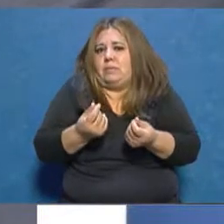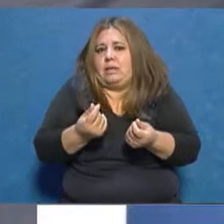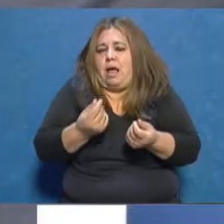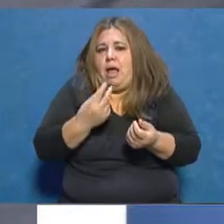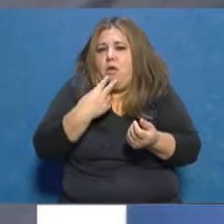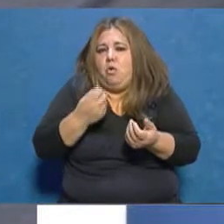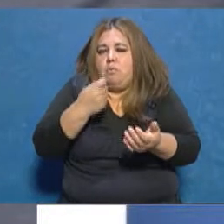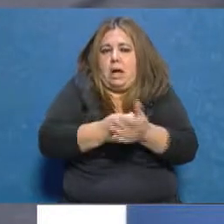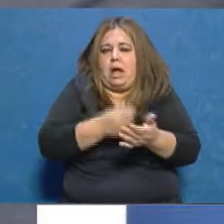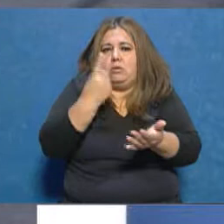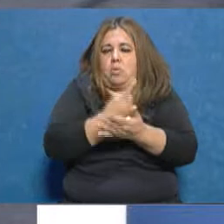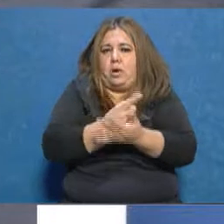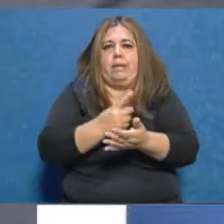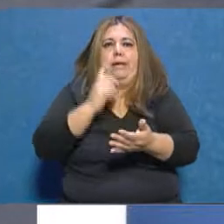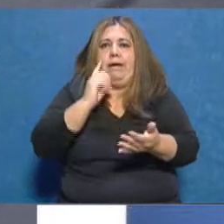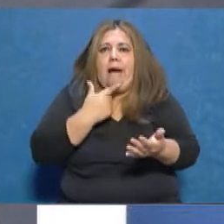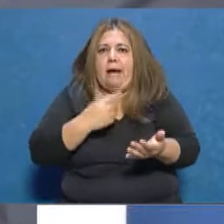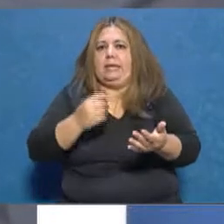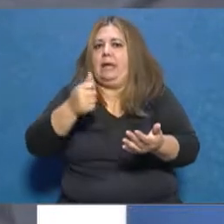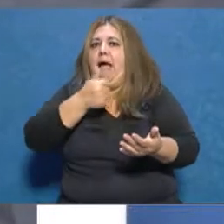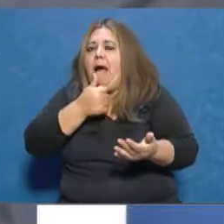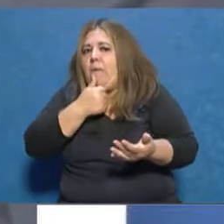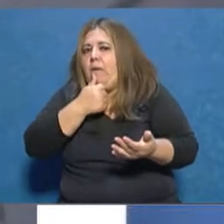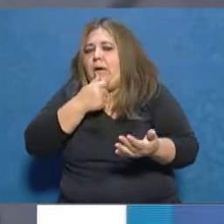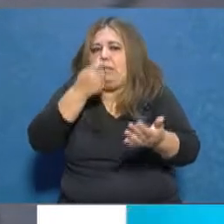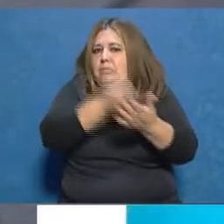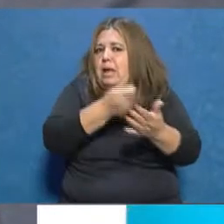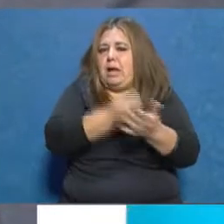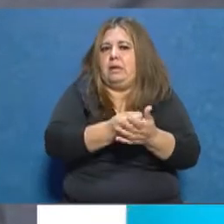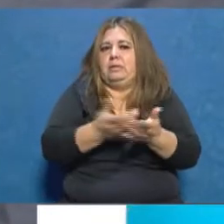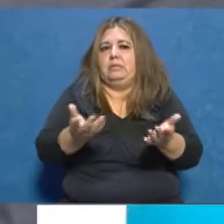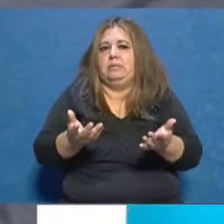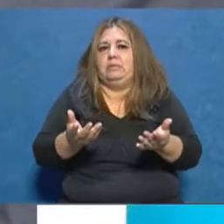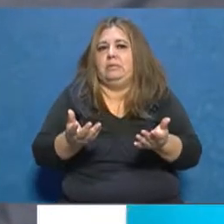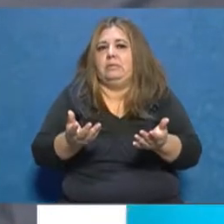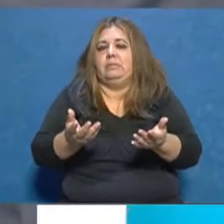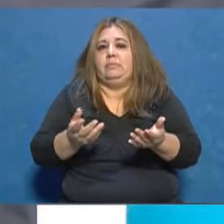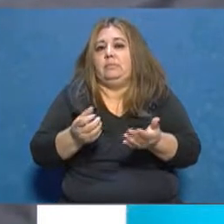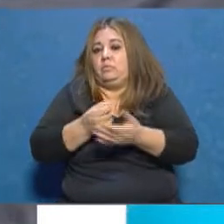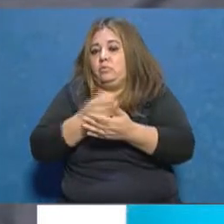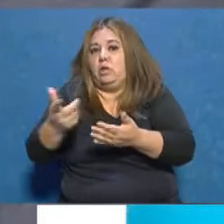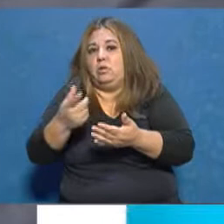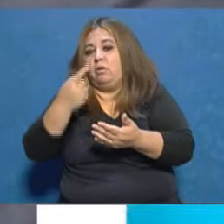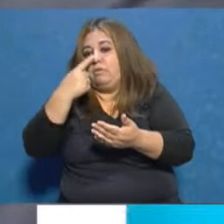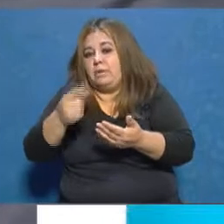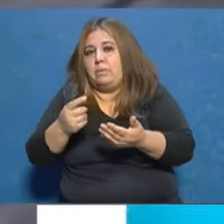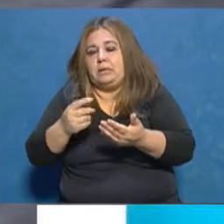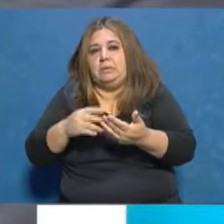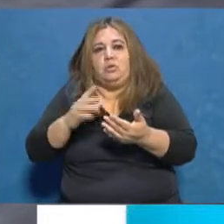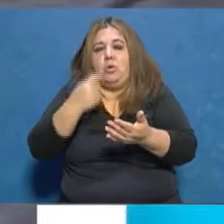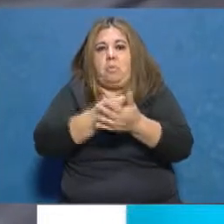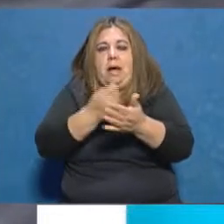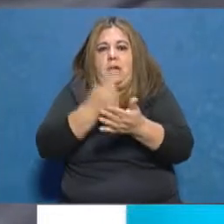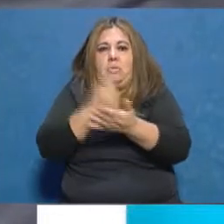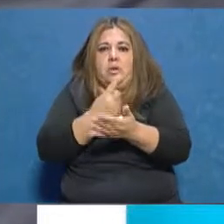luz, ni el gas, ni el agua. Así mismo 931, sueldos de empleados nos estamos atrasando un montón,